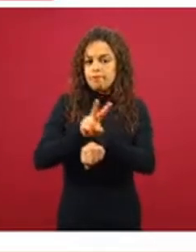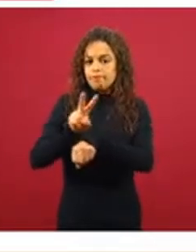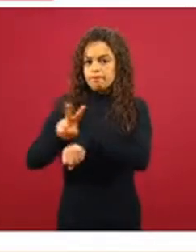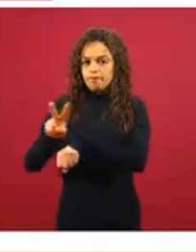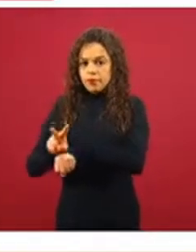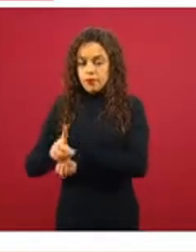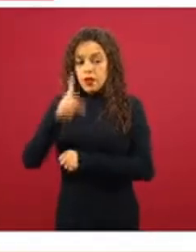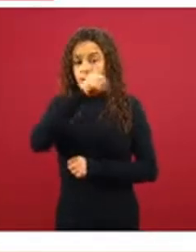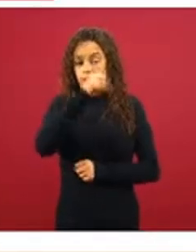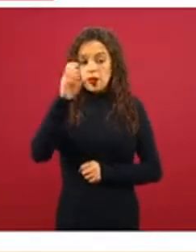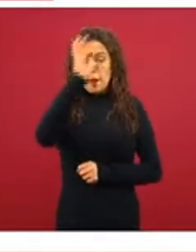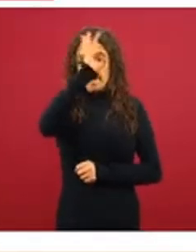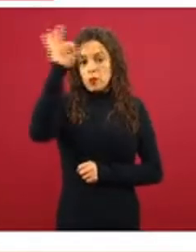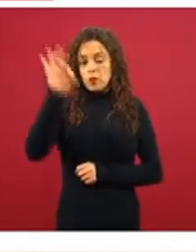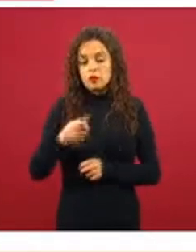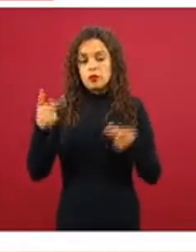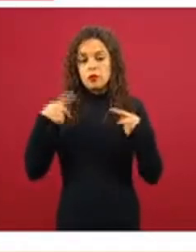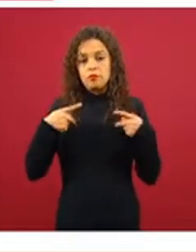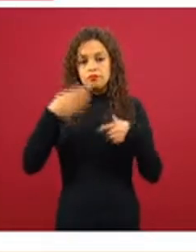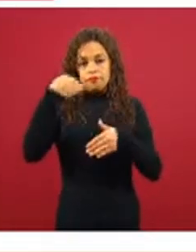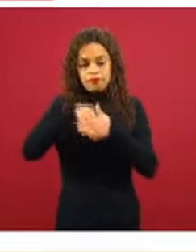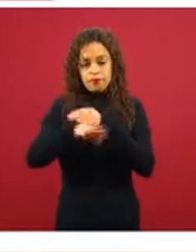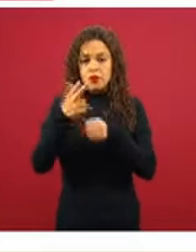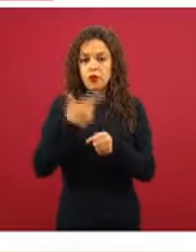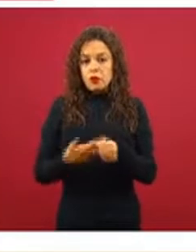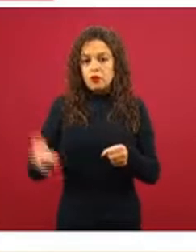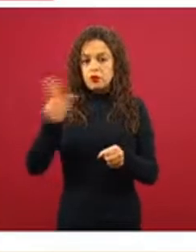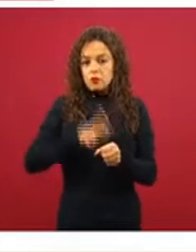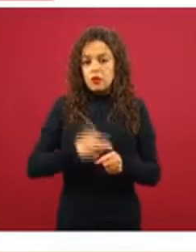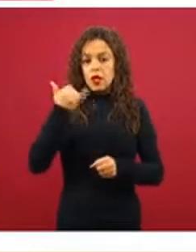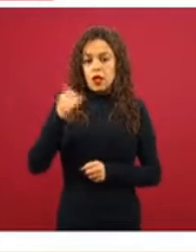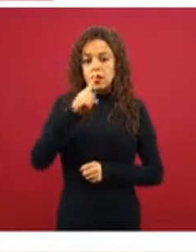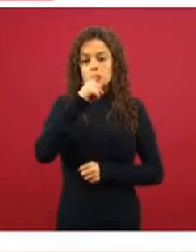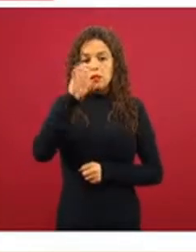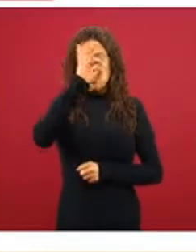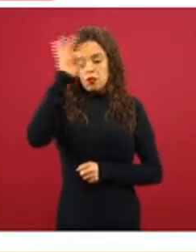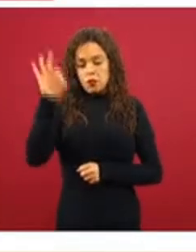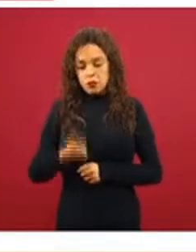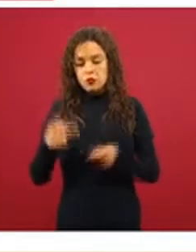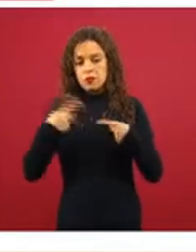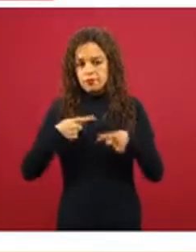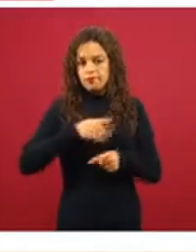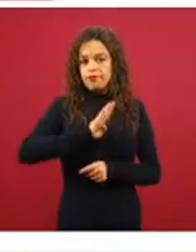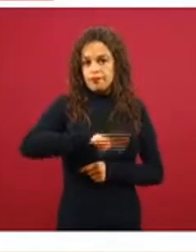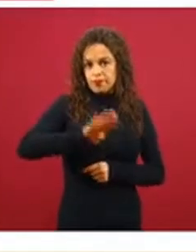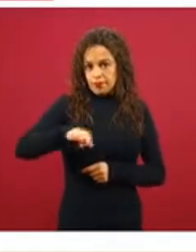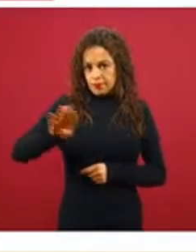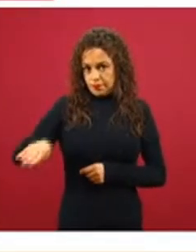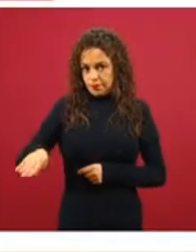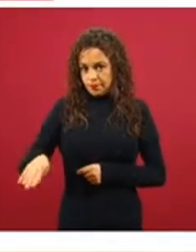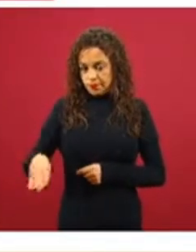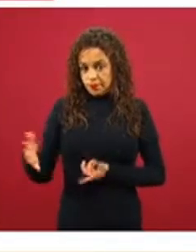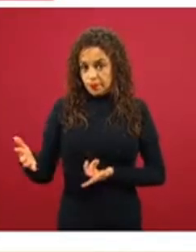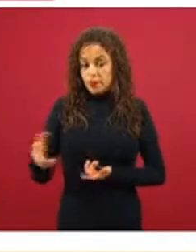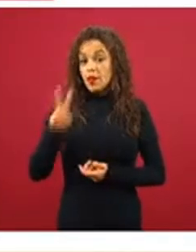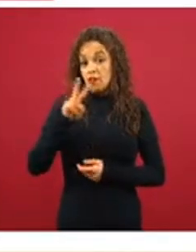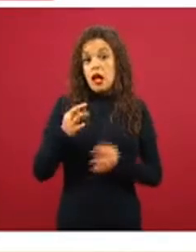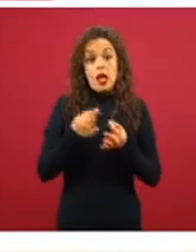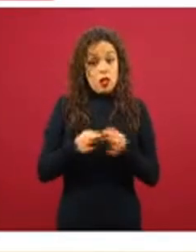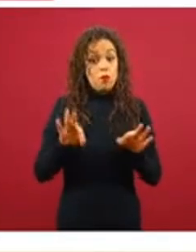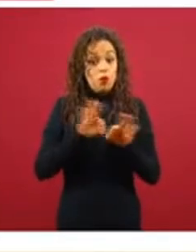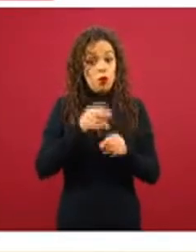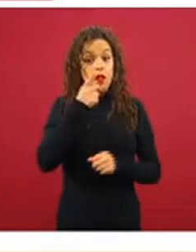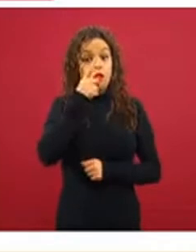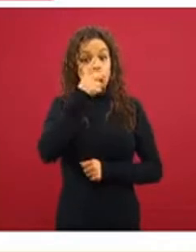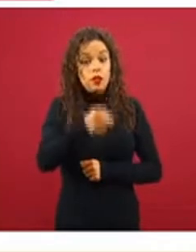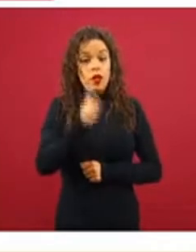de hospitalizados y al 100% de las defunciones. Importante también mencionar que en base a un algoritmo